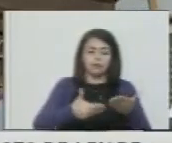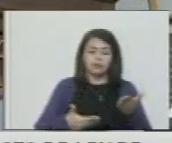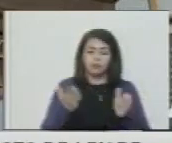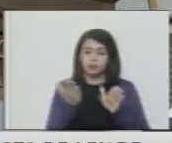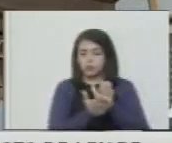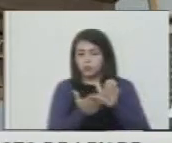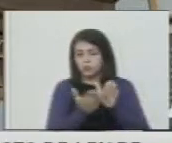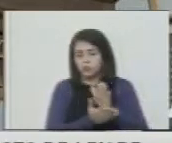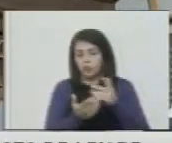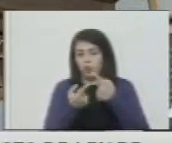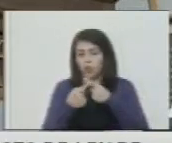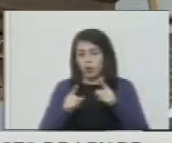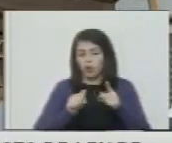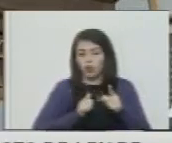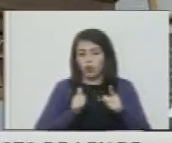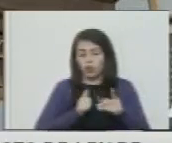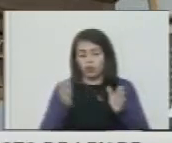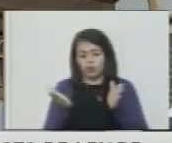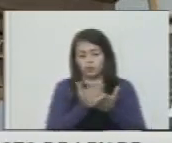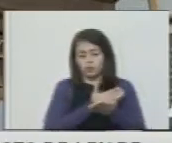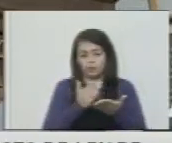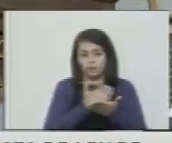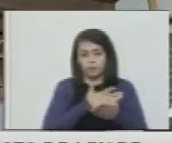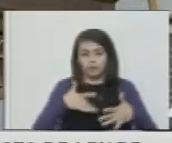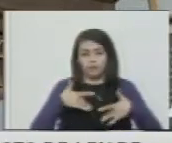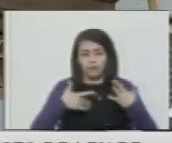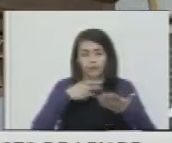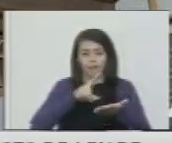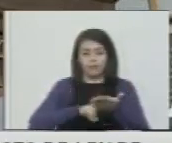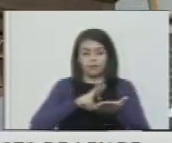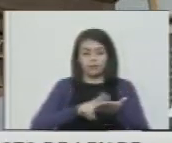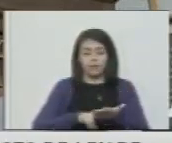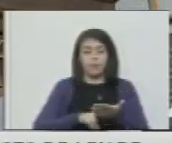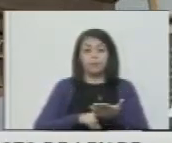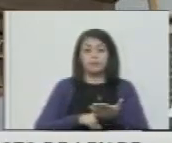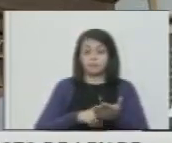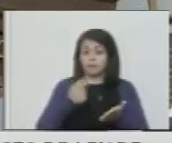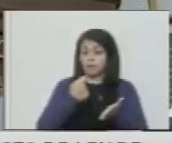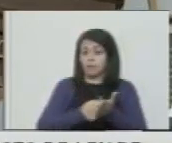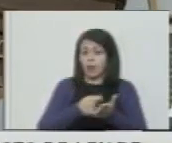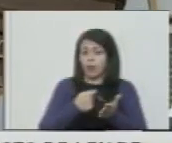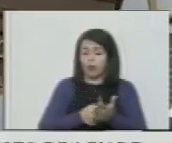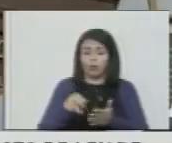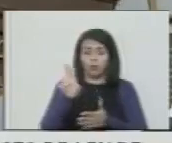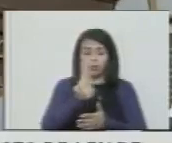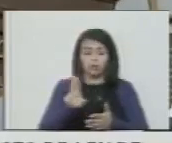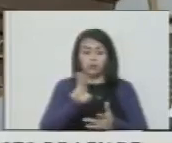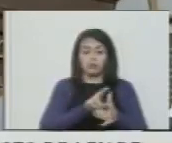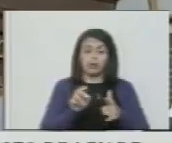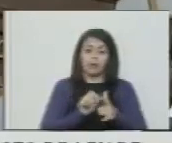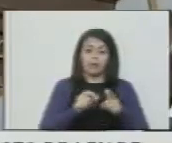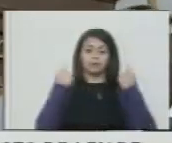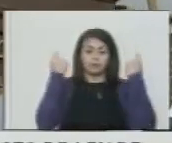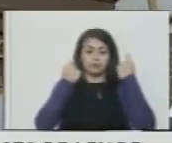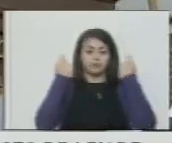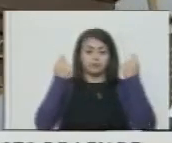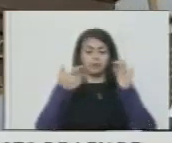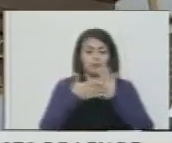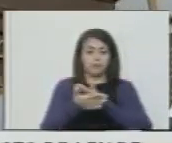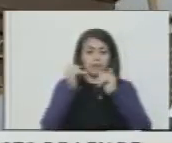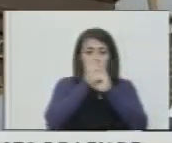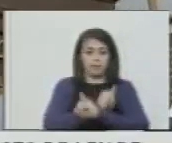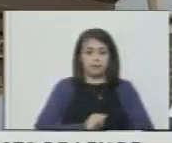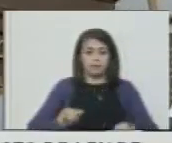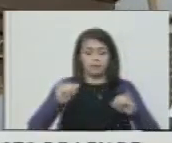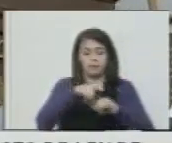anexos y cualquier otro documento realizado con ocasión de la actividad aseguradora y de las tarifas que utilicen o la publicidad